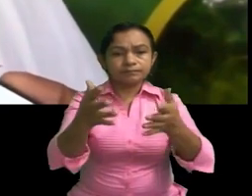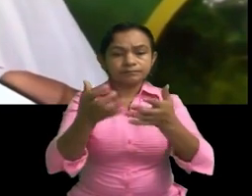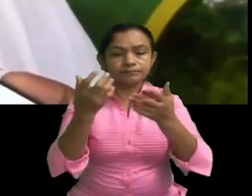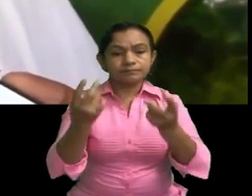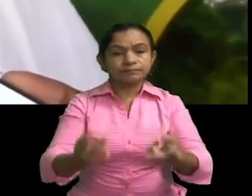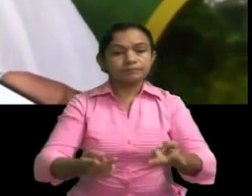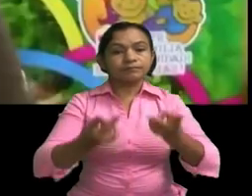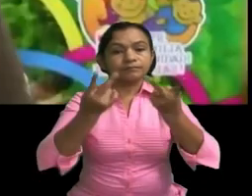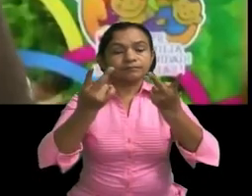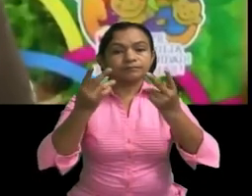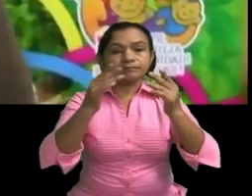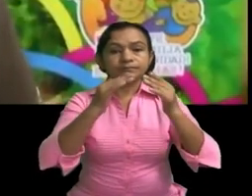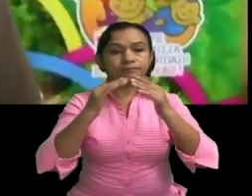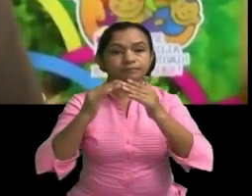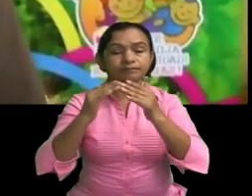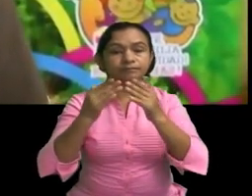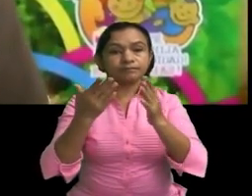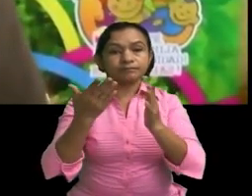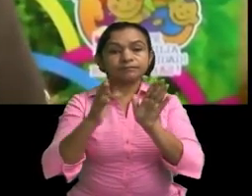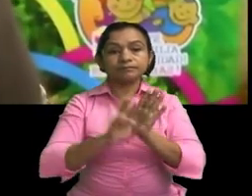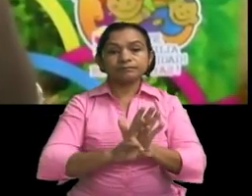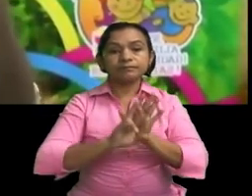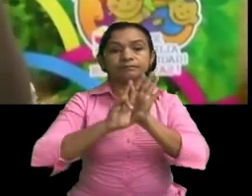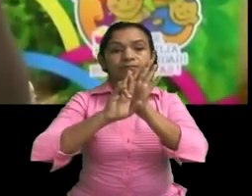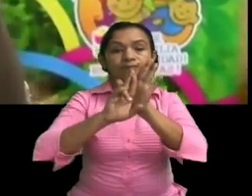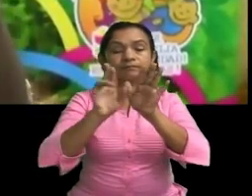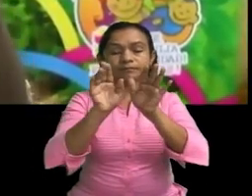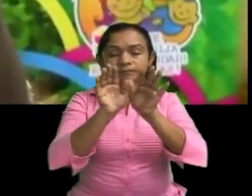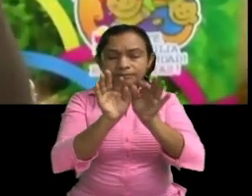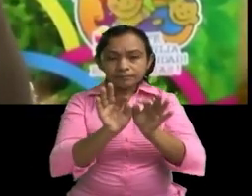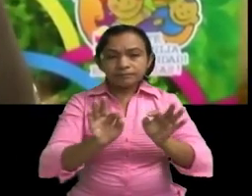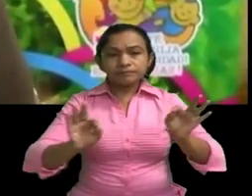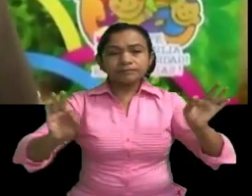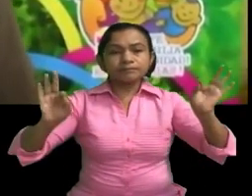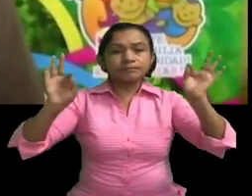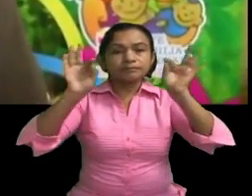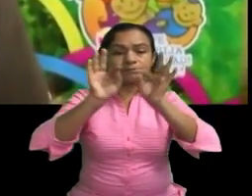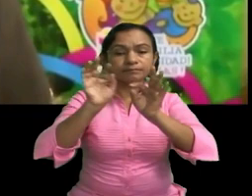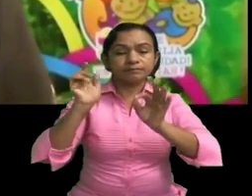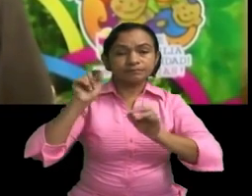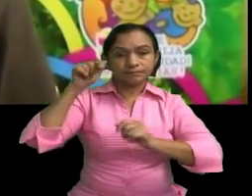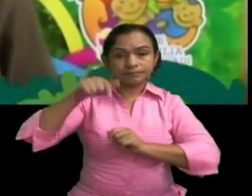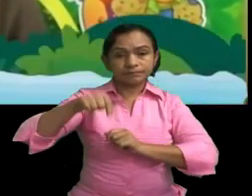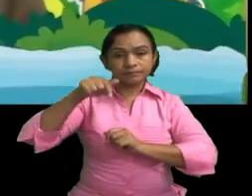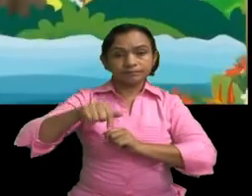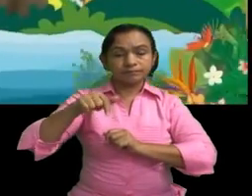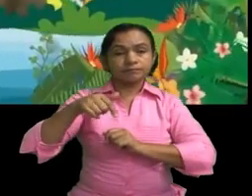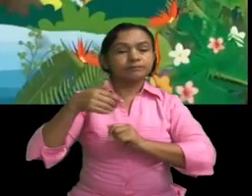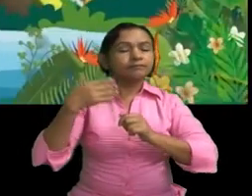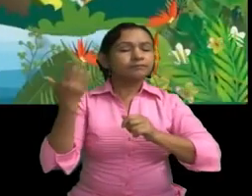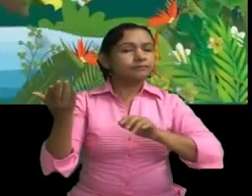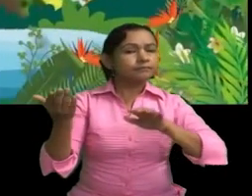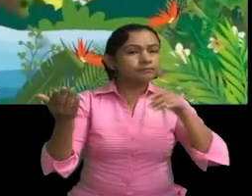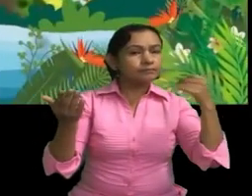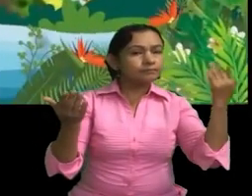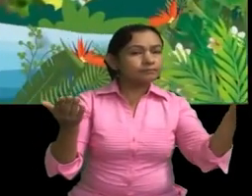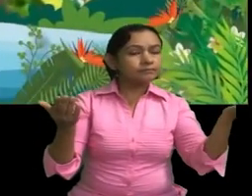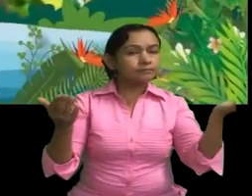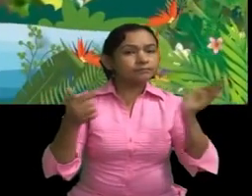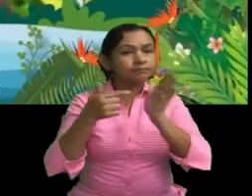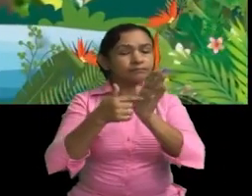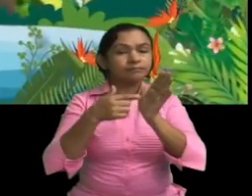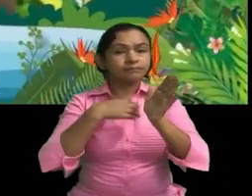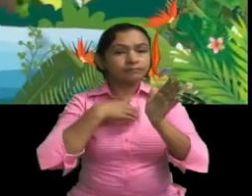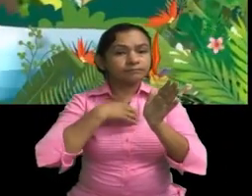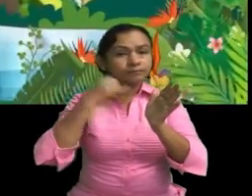de vida de las comunidades. Como uno de los resultados más importantes que se obtuvo el día de hoy fue precisamente la